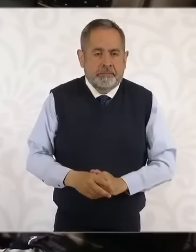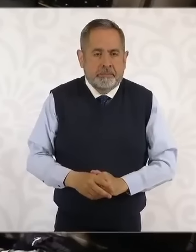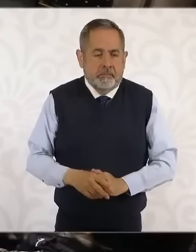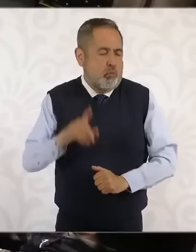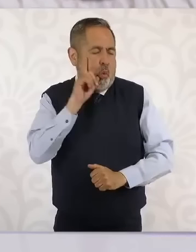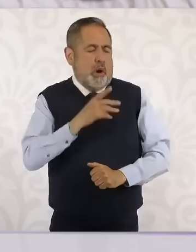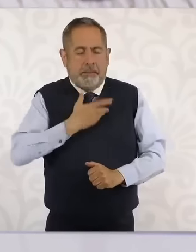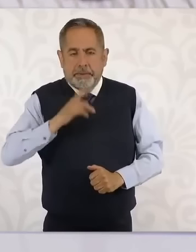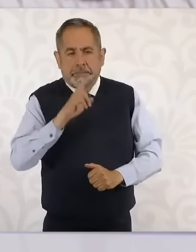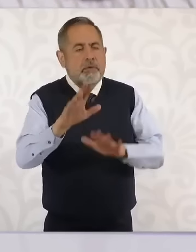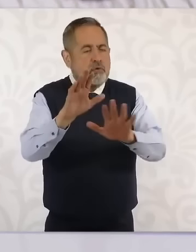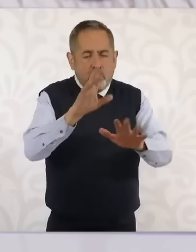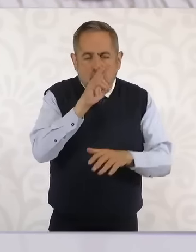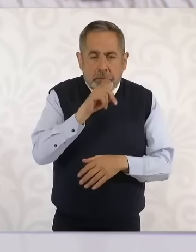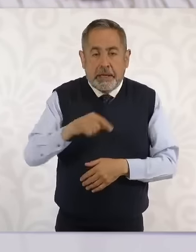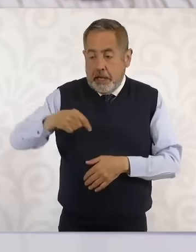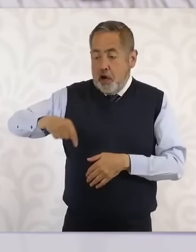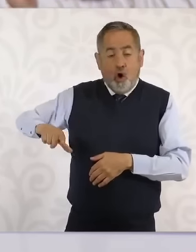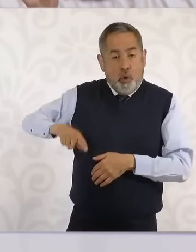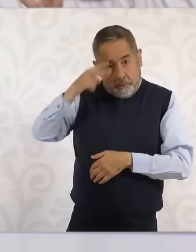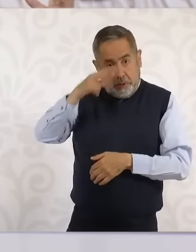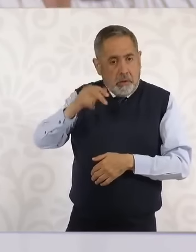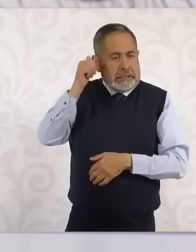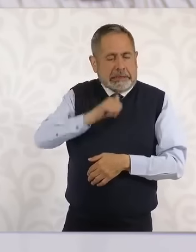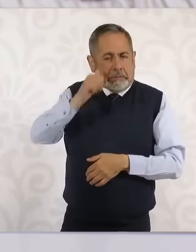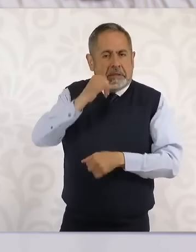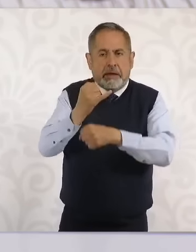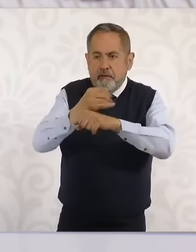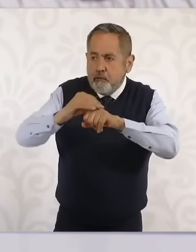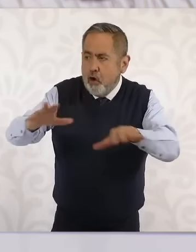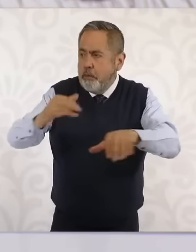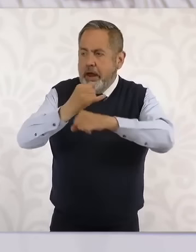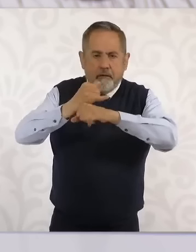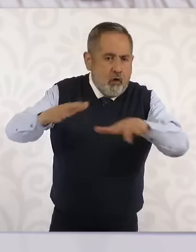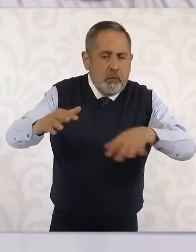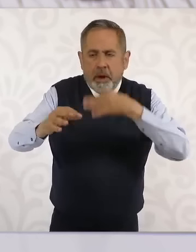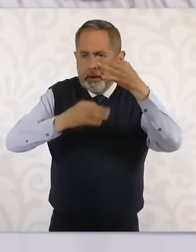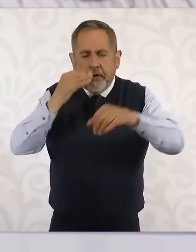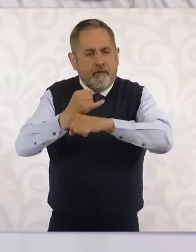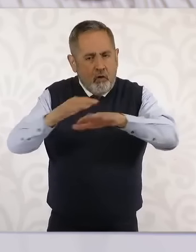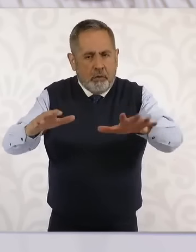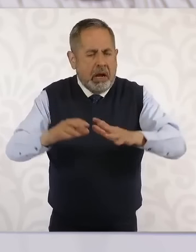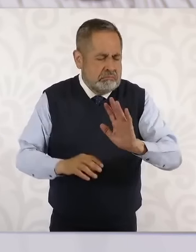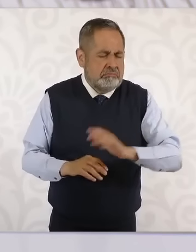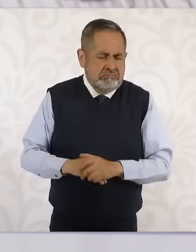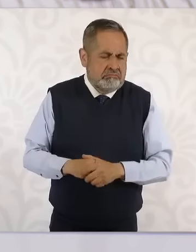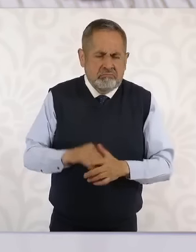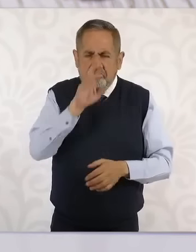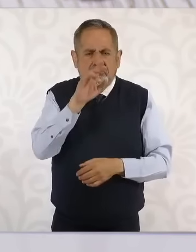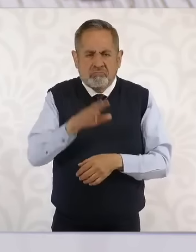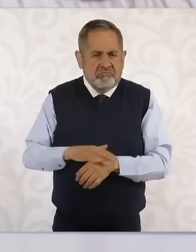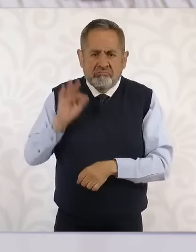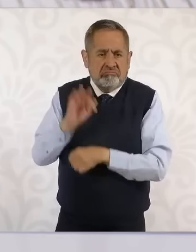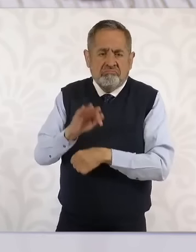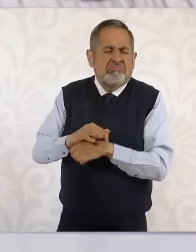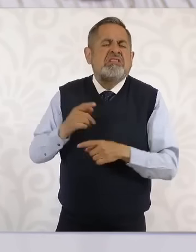esté informando a la gente frente a cualquier circunstancia. Y la mayor defensa que tenemos es